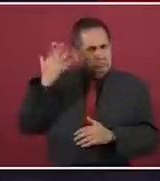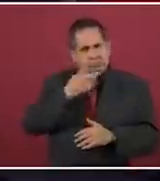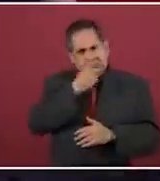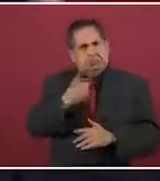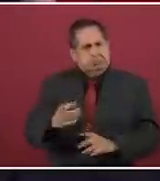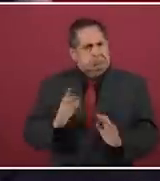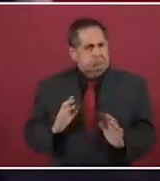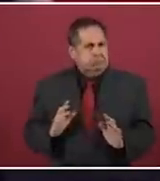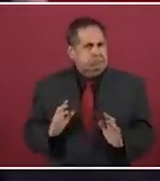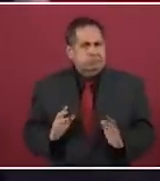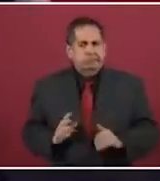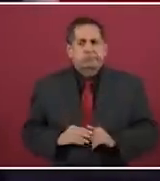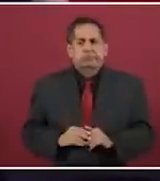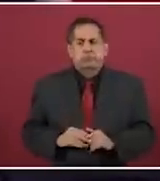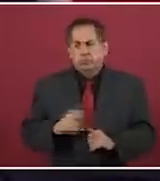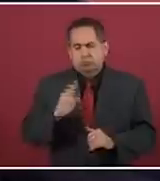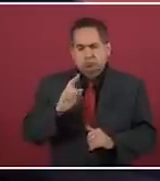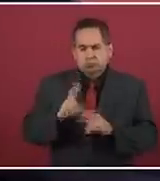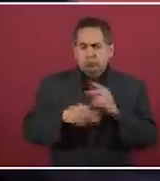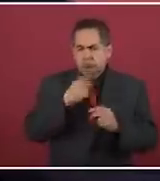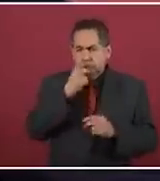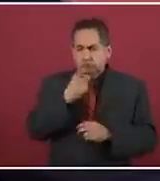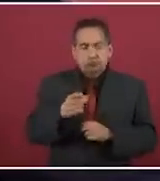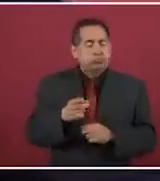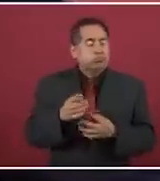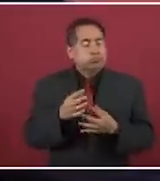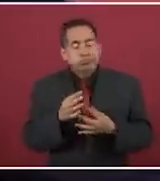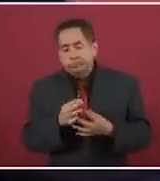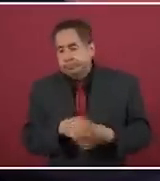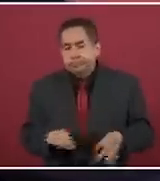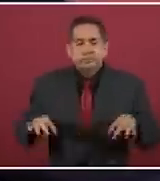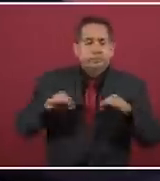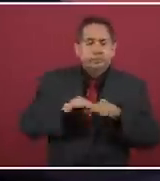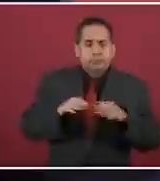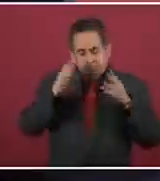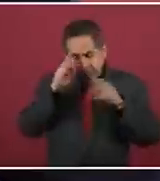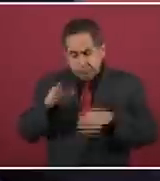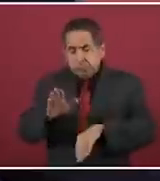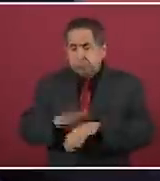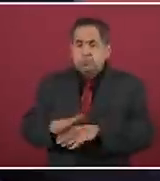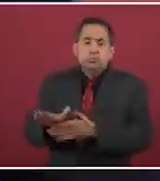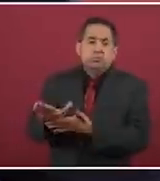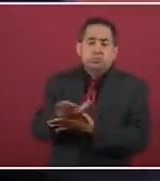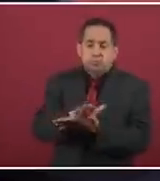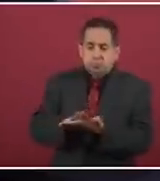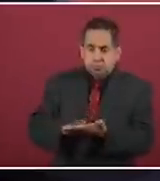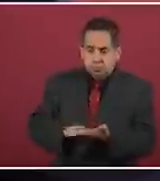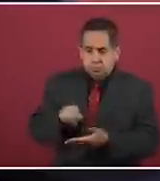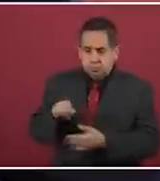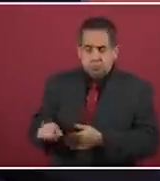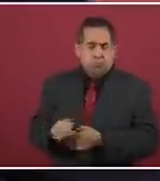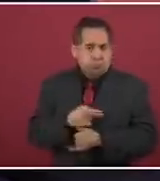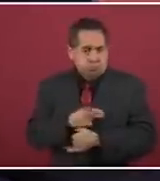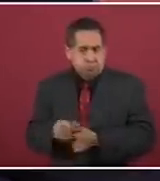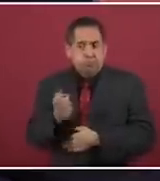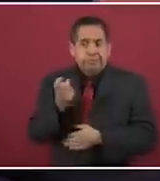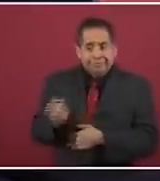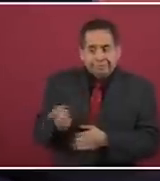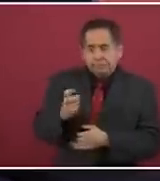pero que le íbamos a dar preferencia a los humildes, a los desposeídos,